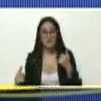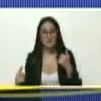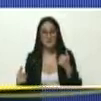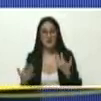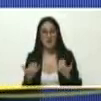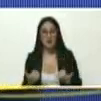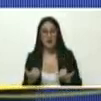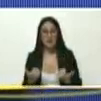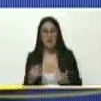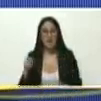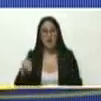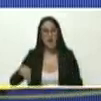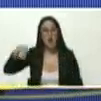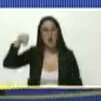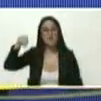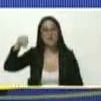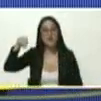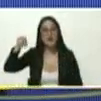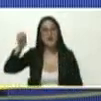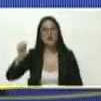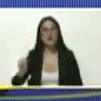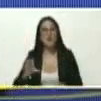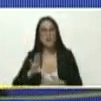Estamos aquí al norte de Sudamérica,